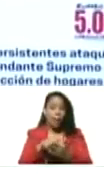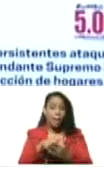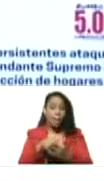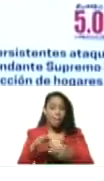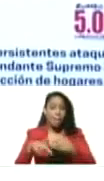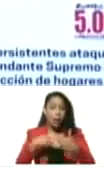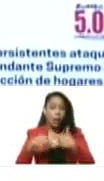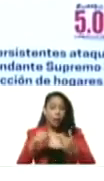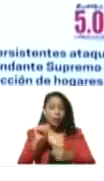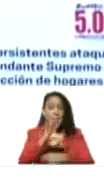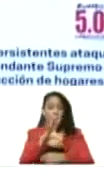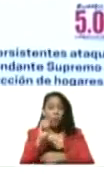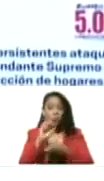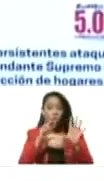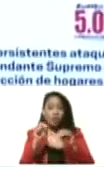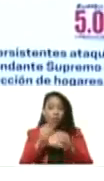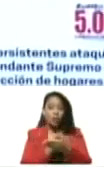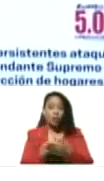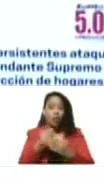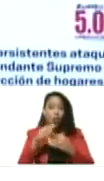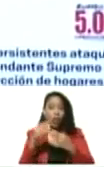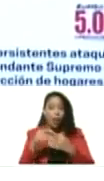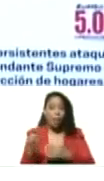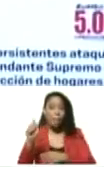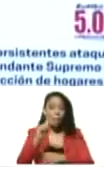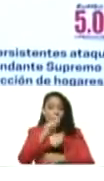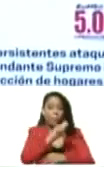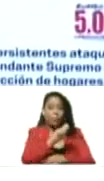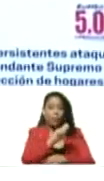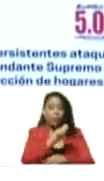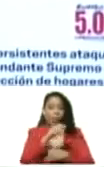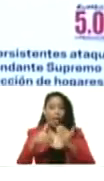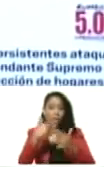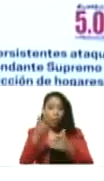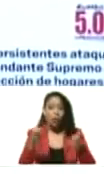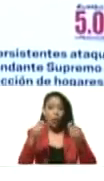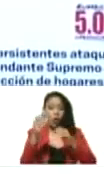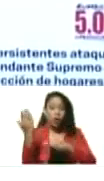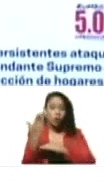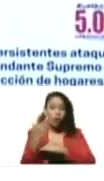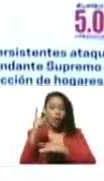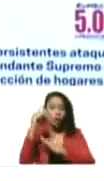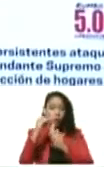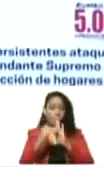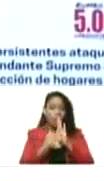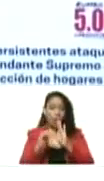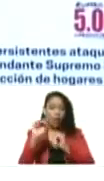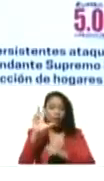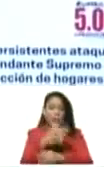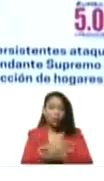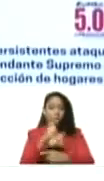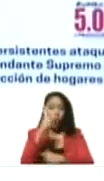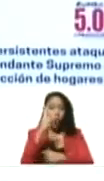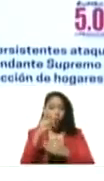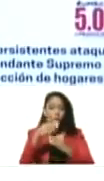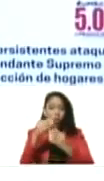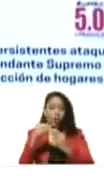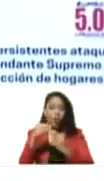administraba entre 50 y 80 millones de dólares mensuales. Y después del bloqueo y las sanciones, eso bajó a 3. Un dólar por